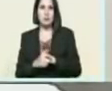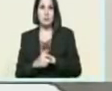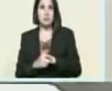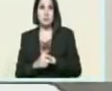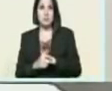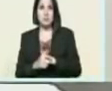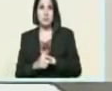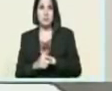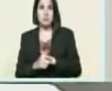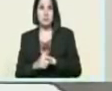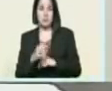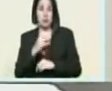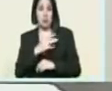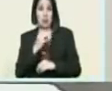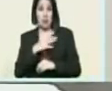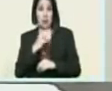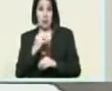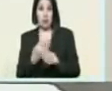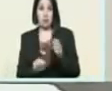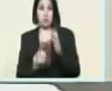El carnet de la patria, creamos.